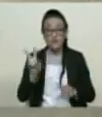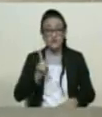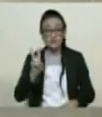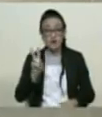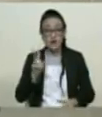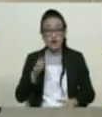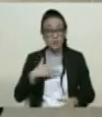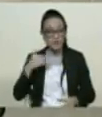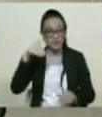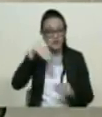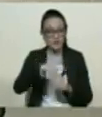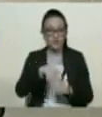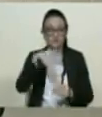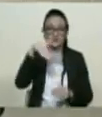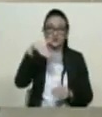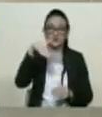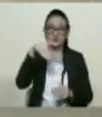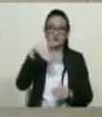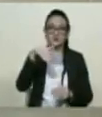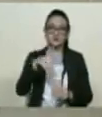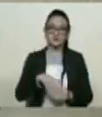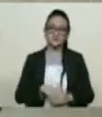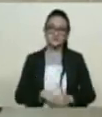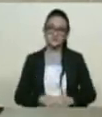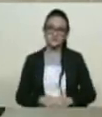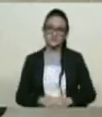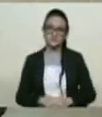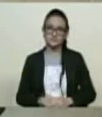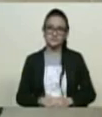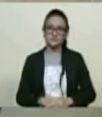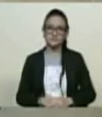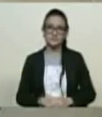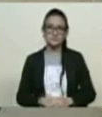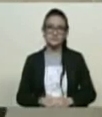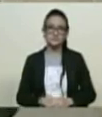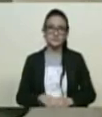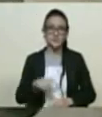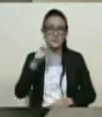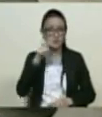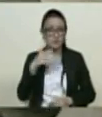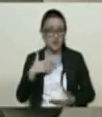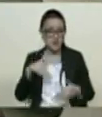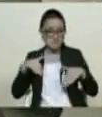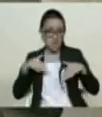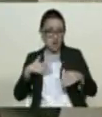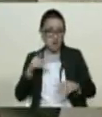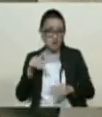venezolanos se expresaran. Y aquellos que quisiesen abstenerse también,